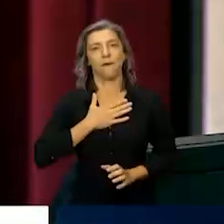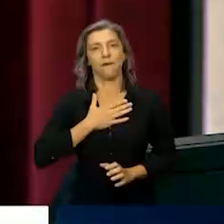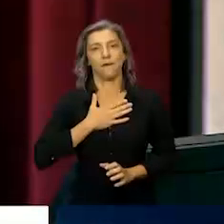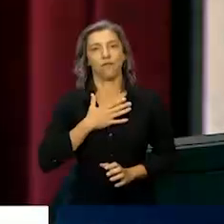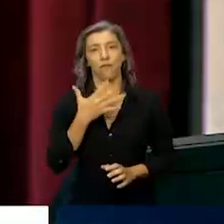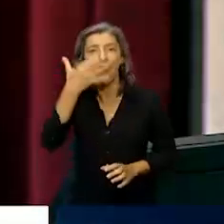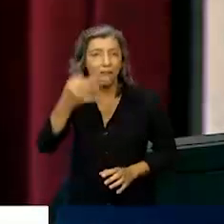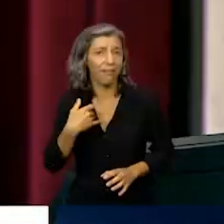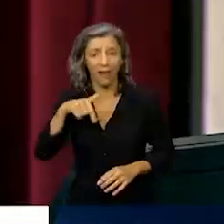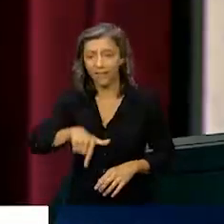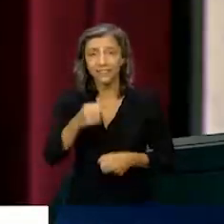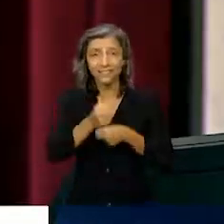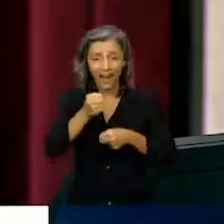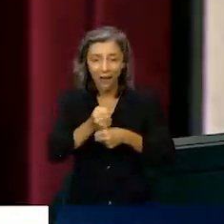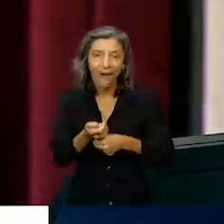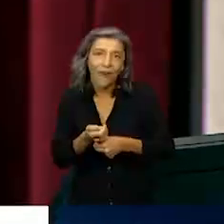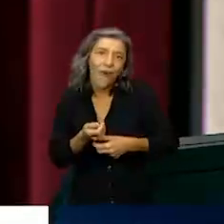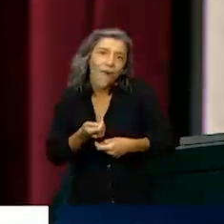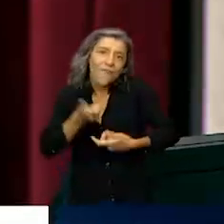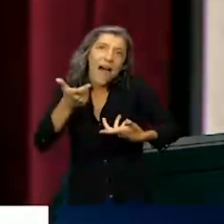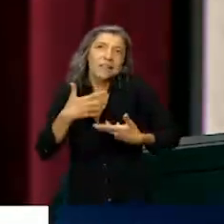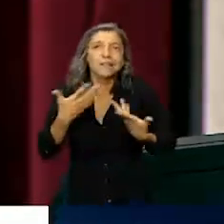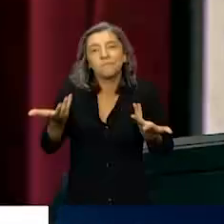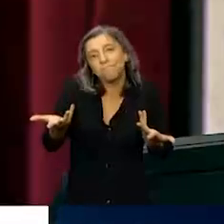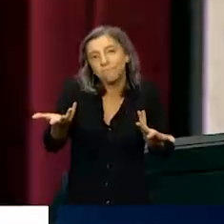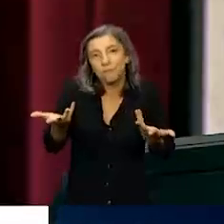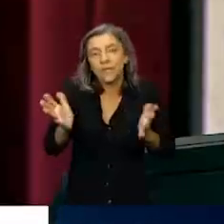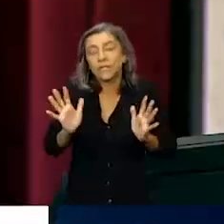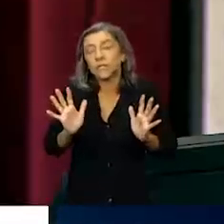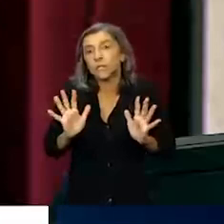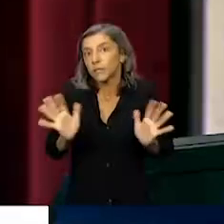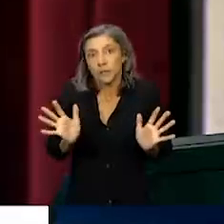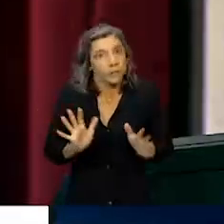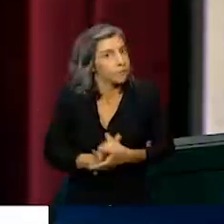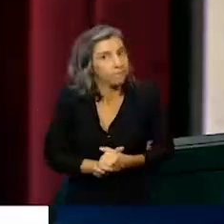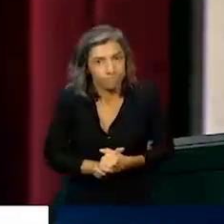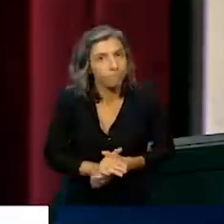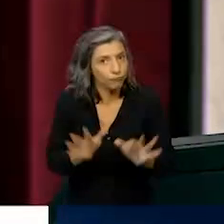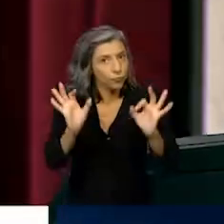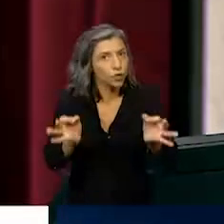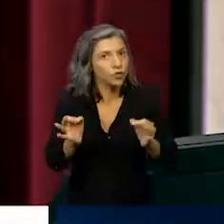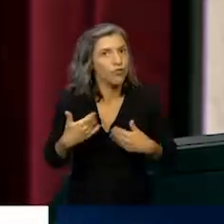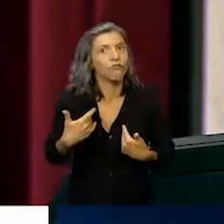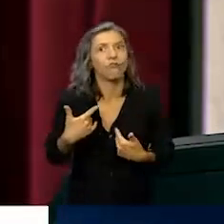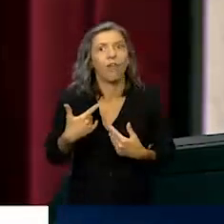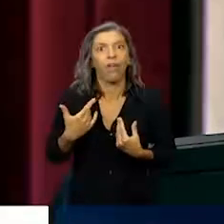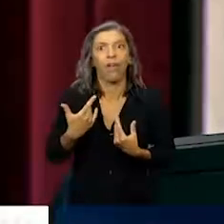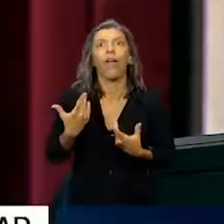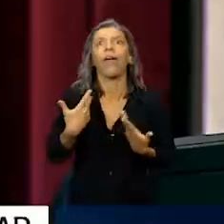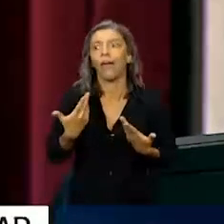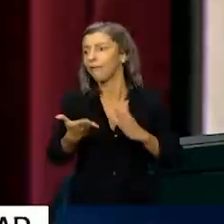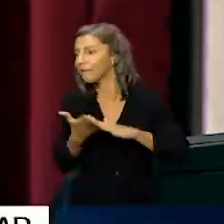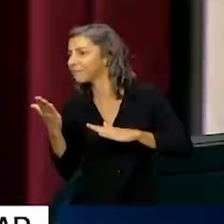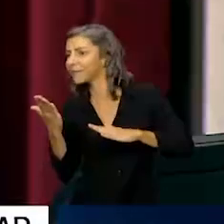acá sentada básicamente porque reemplazo a quien me conduce políticamente, pero